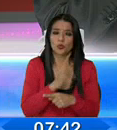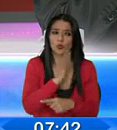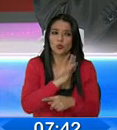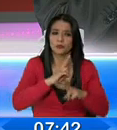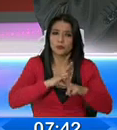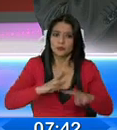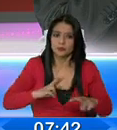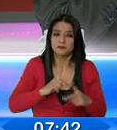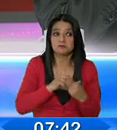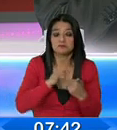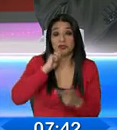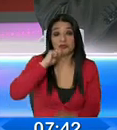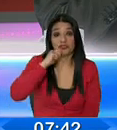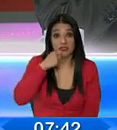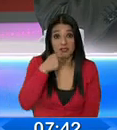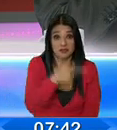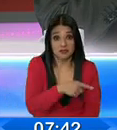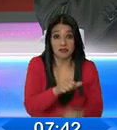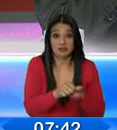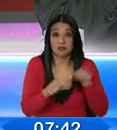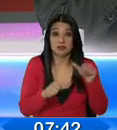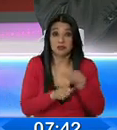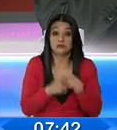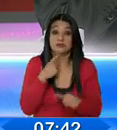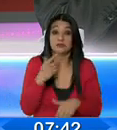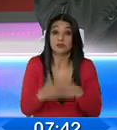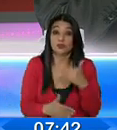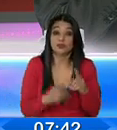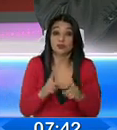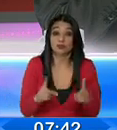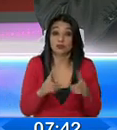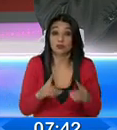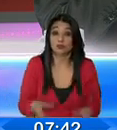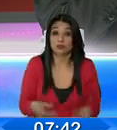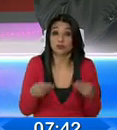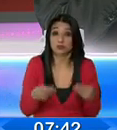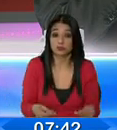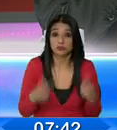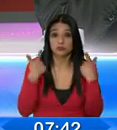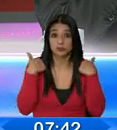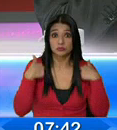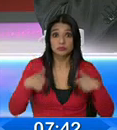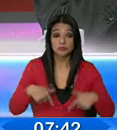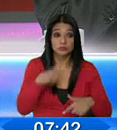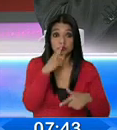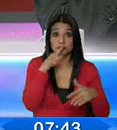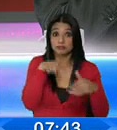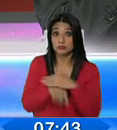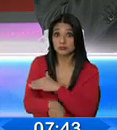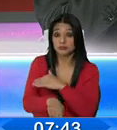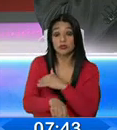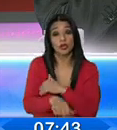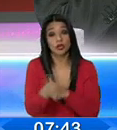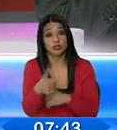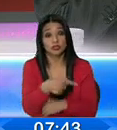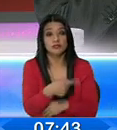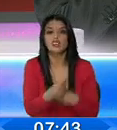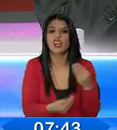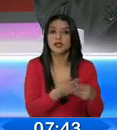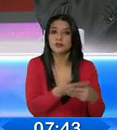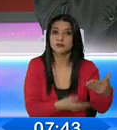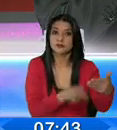reserva administrativa para el proceso de aseguramiento documental. Cuando hay una interferencia externa, estos elementos